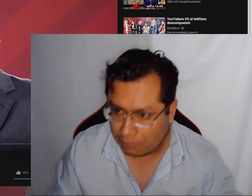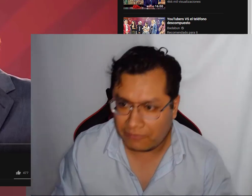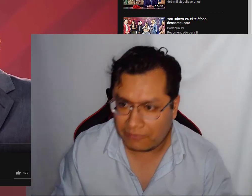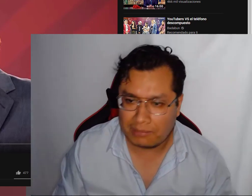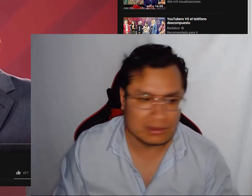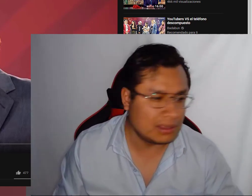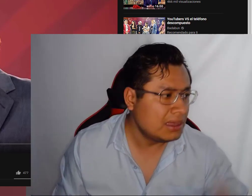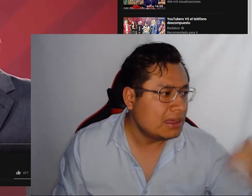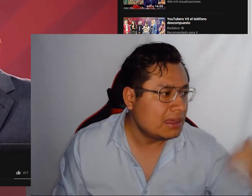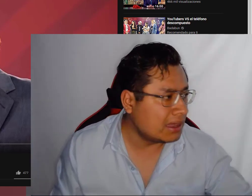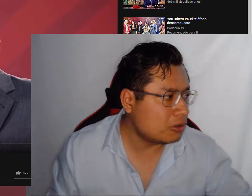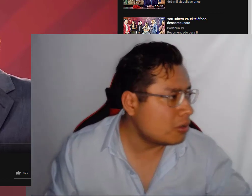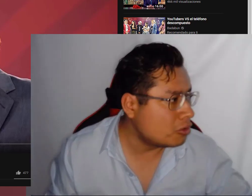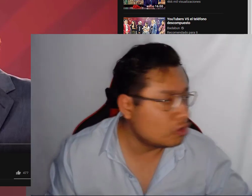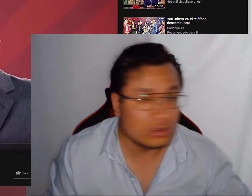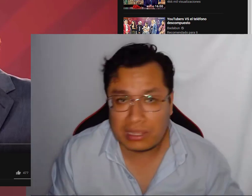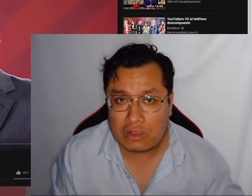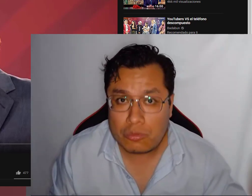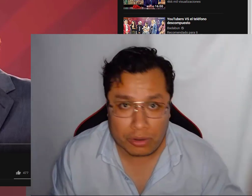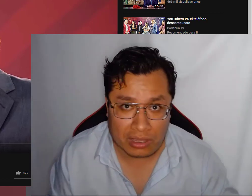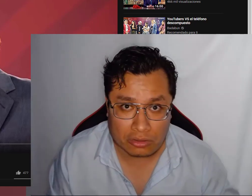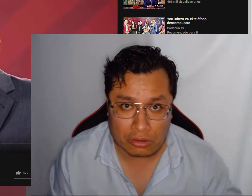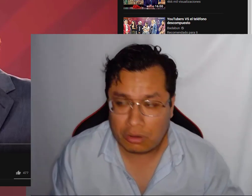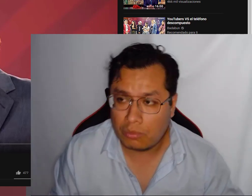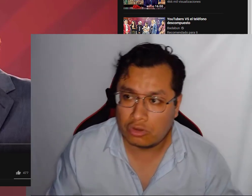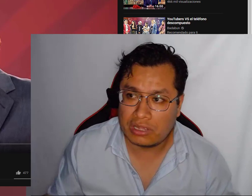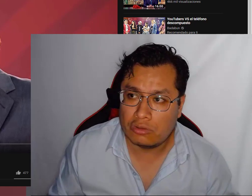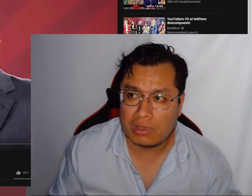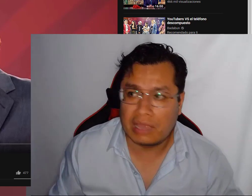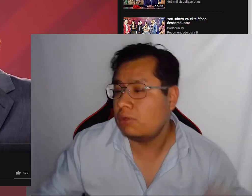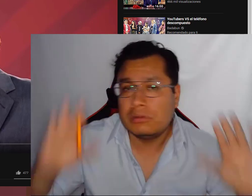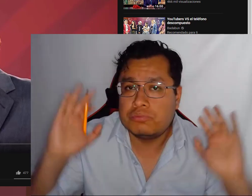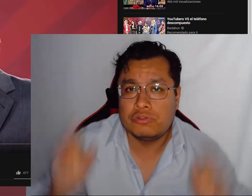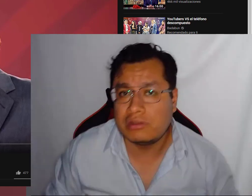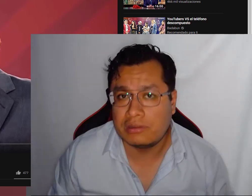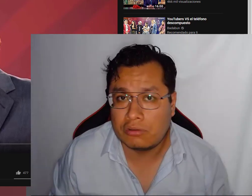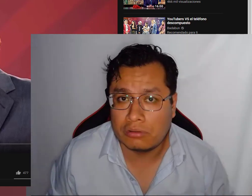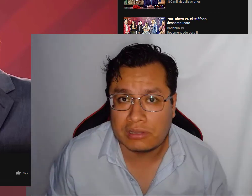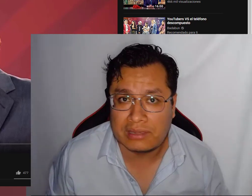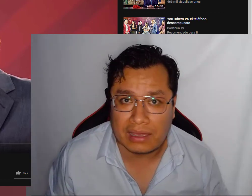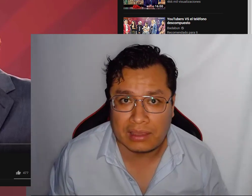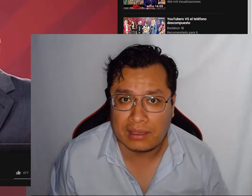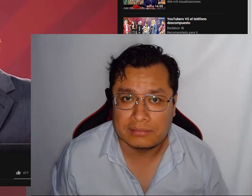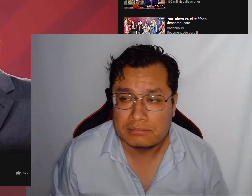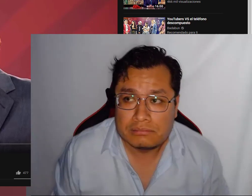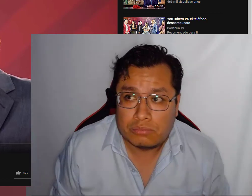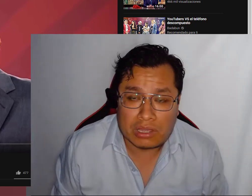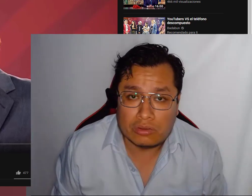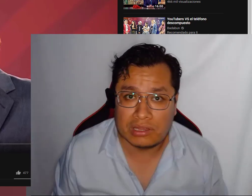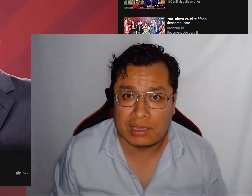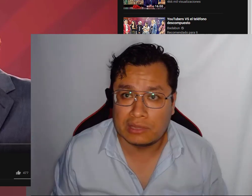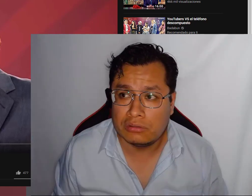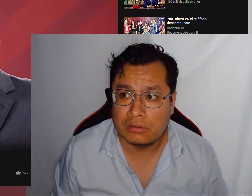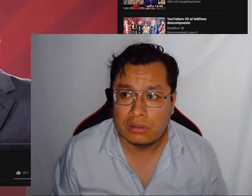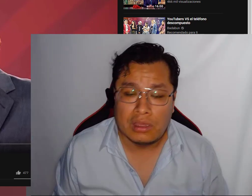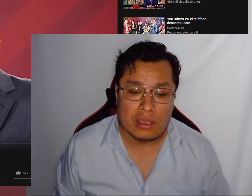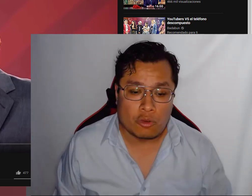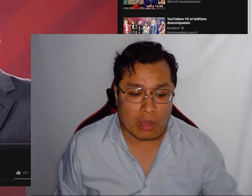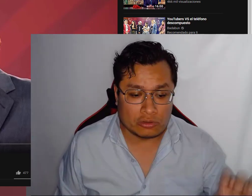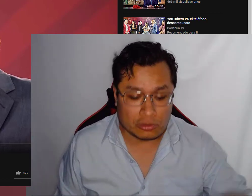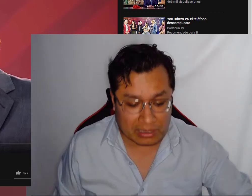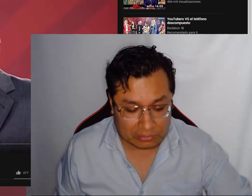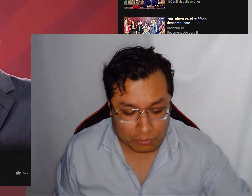lo entiendo perfectamente que como no tienen un proyector como no tienen un callo pues no hacen cosas didácticas porque no tienen cañón